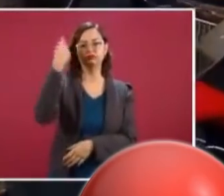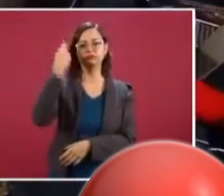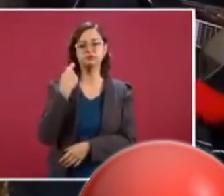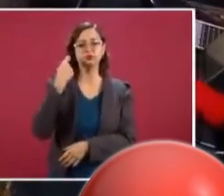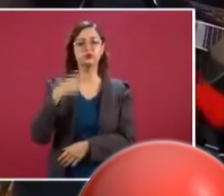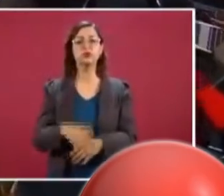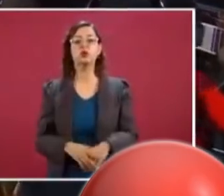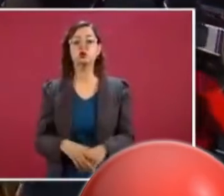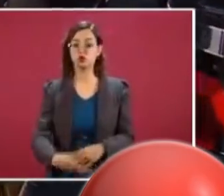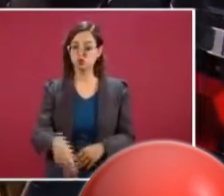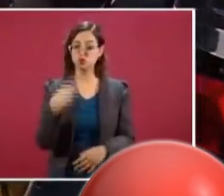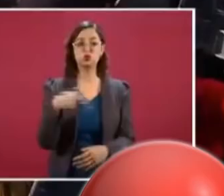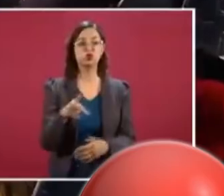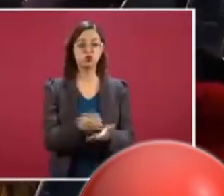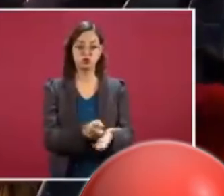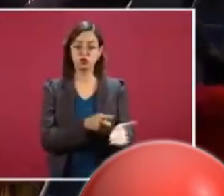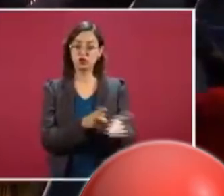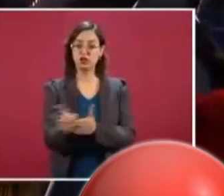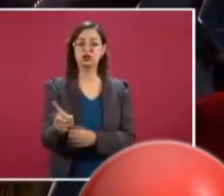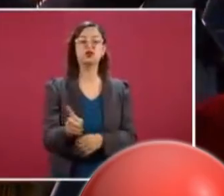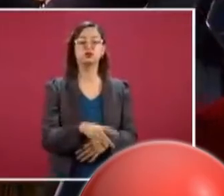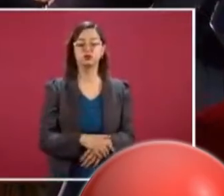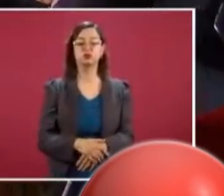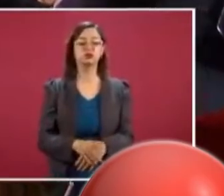Es un derecho universal.